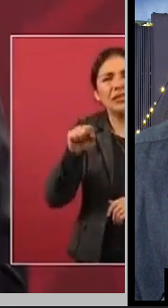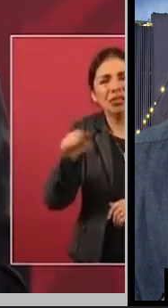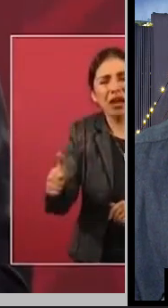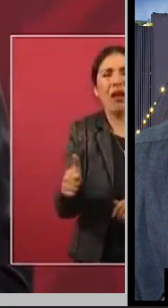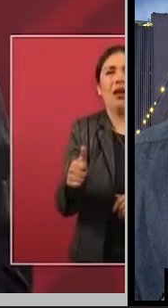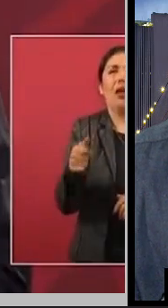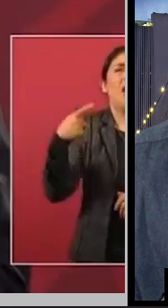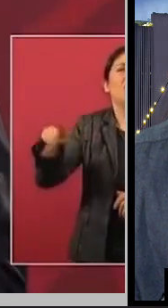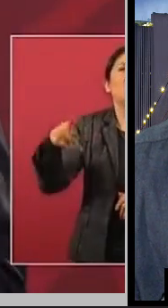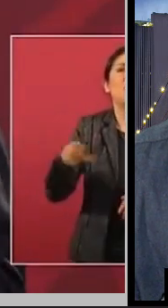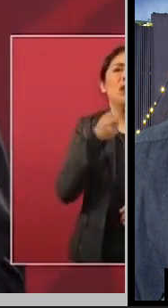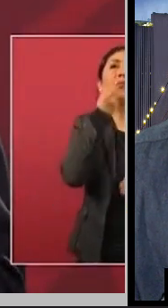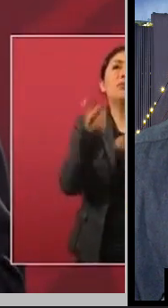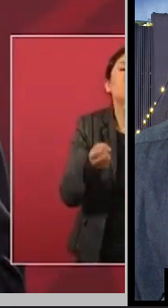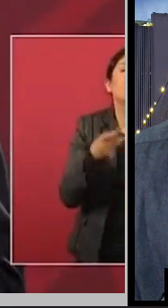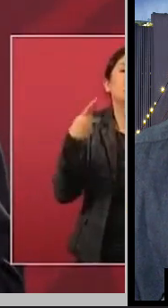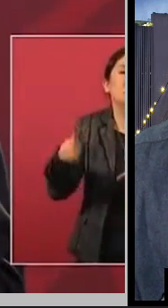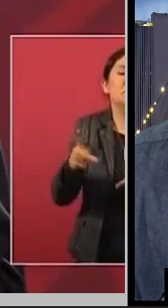así